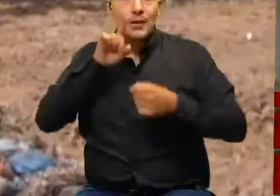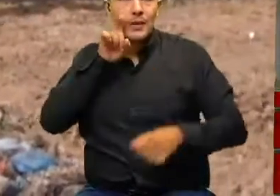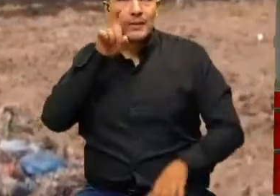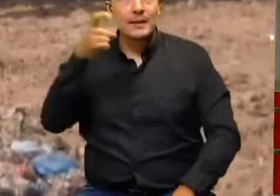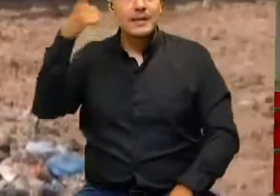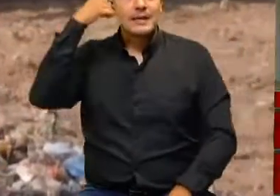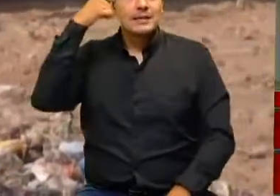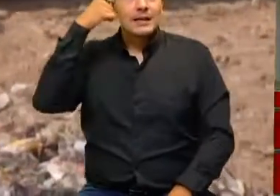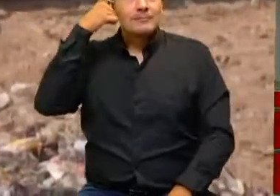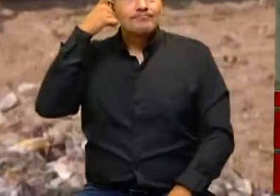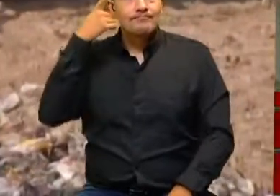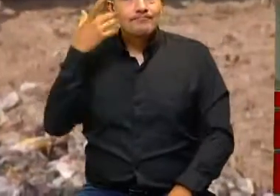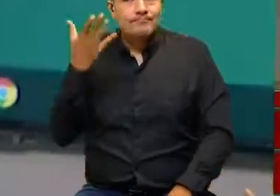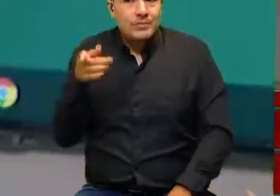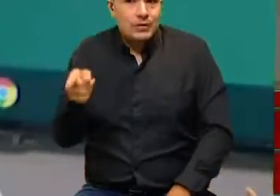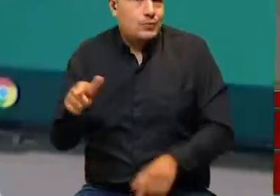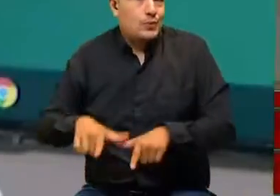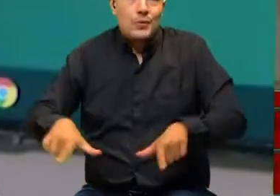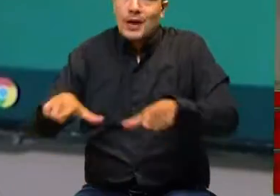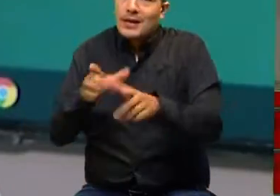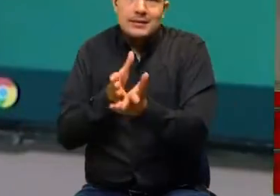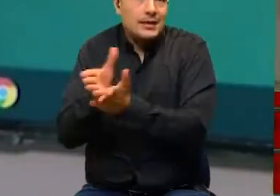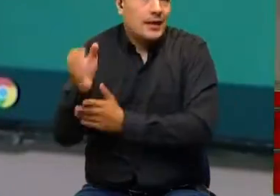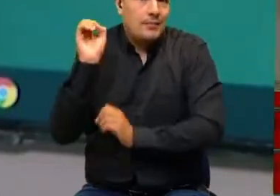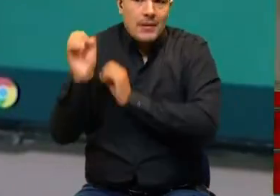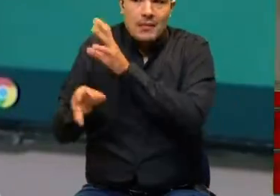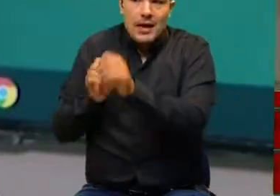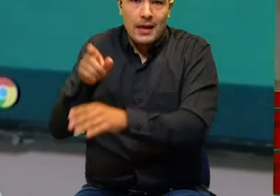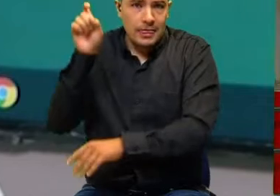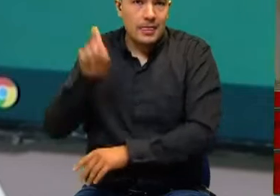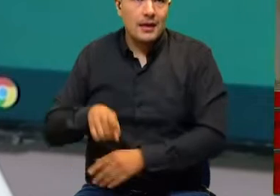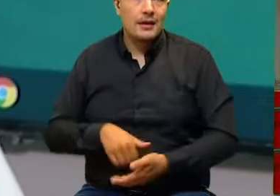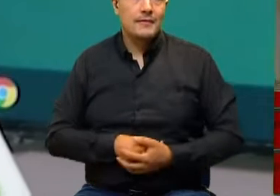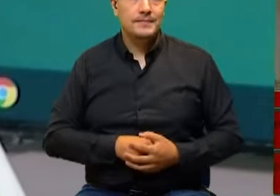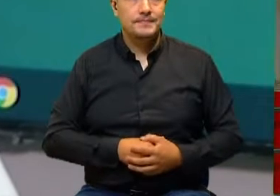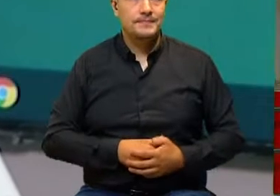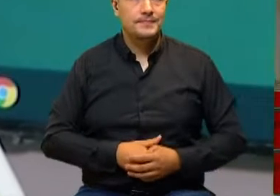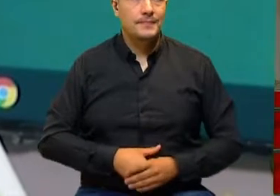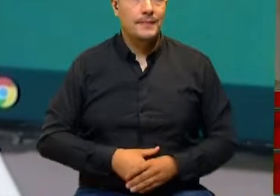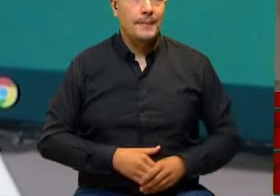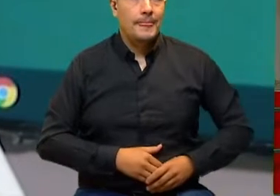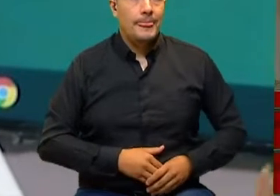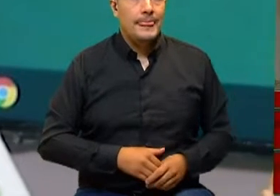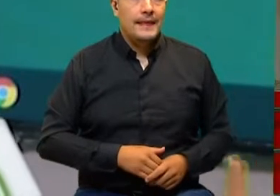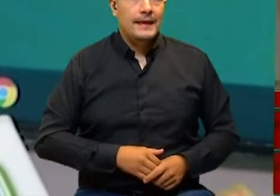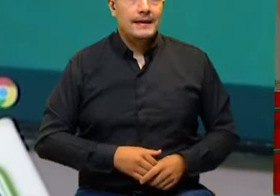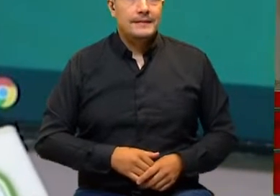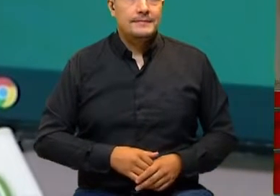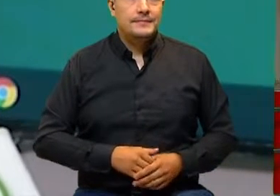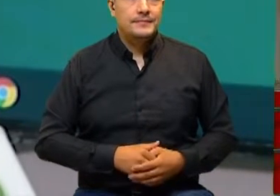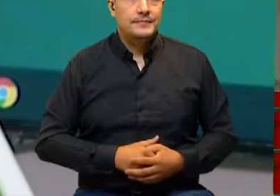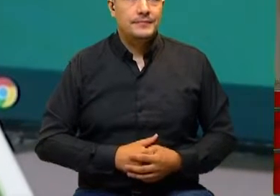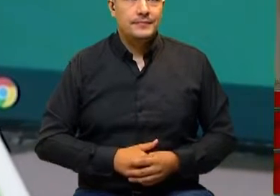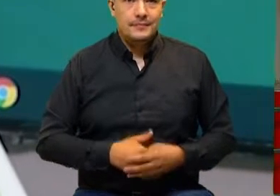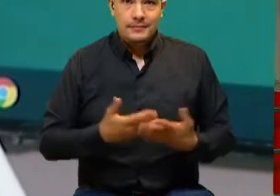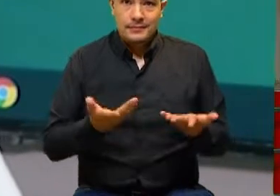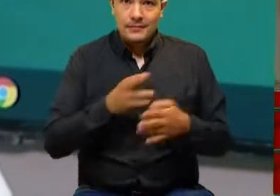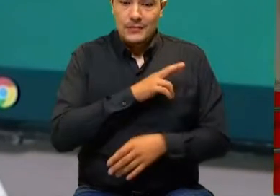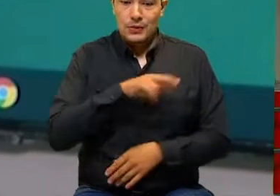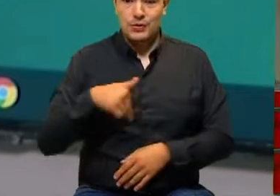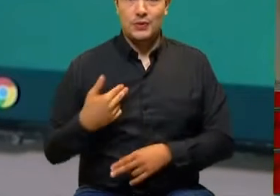más viable. Pedro, pues nosotros tenemos que ser responsables y no podemos dejar las basuras en la